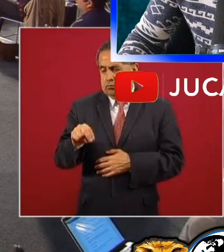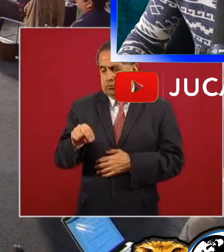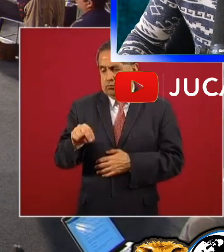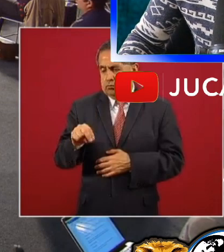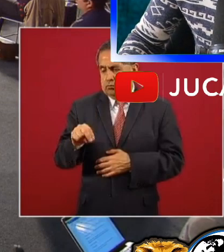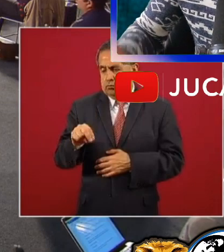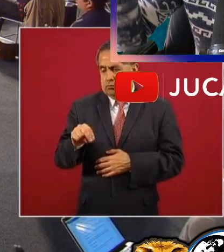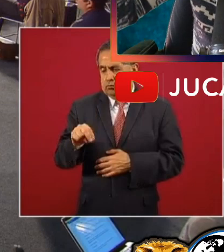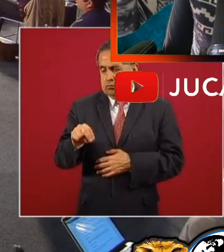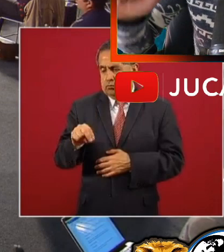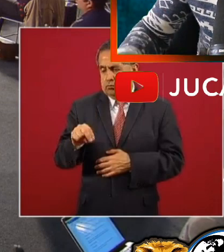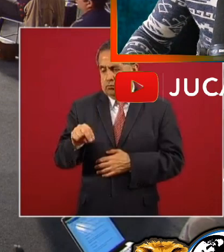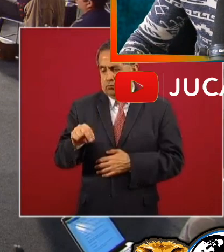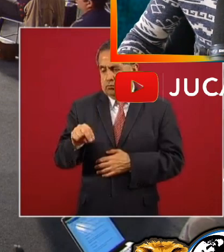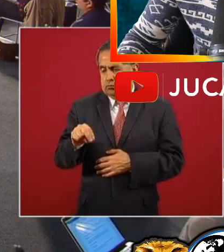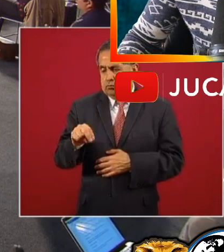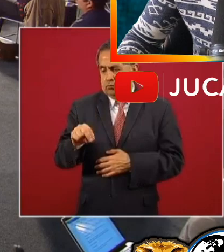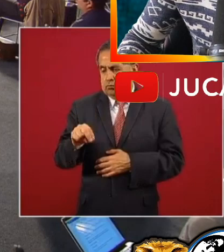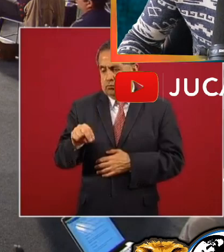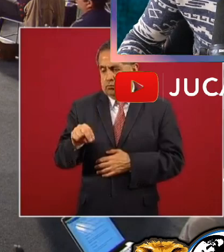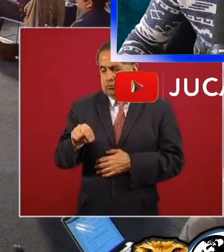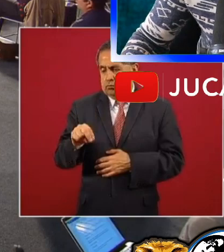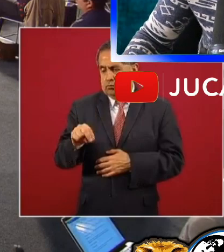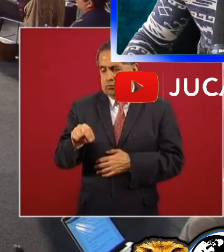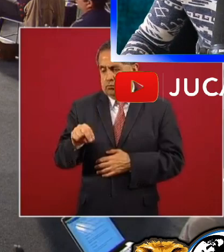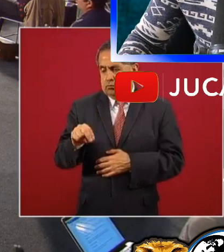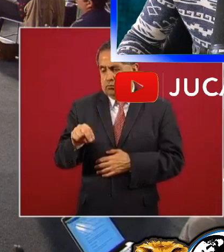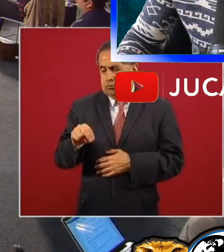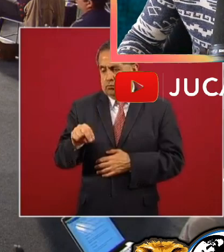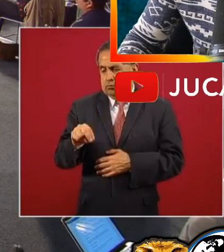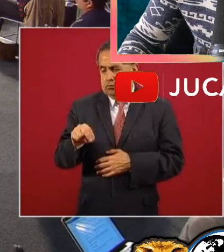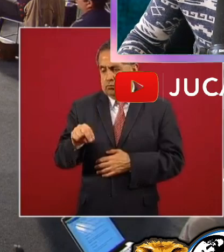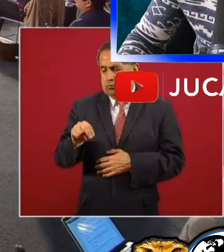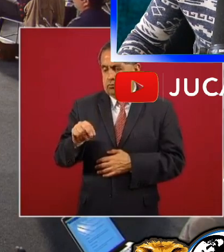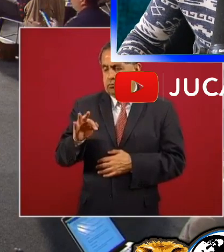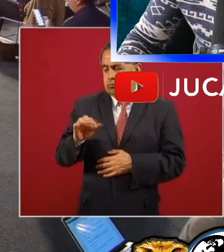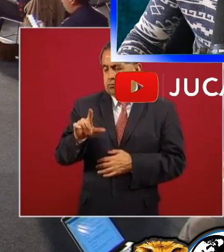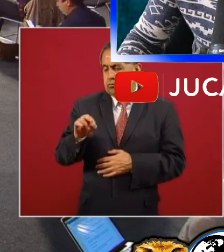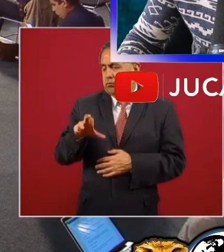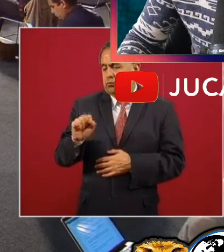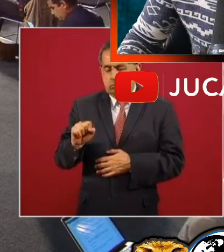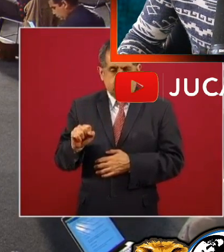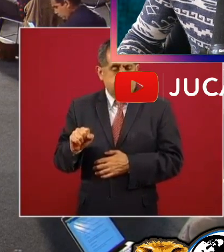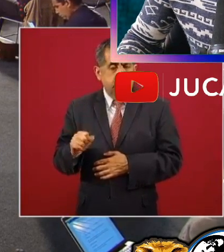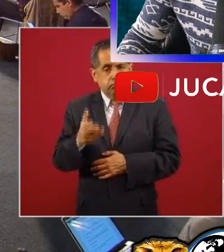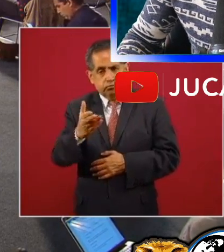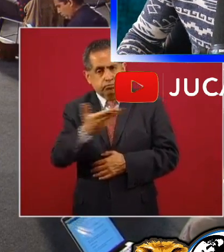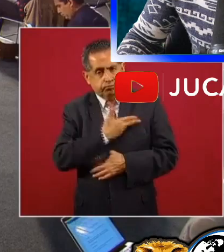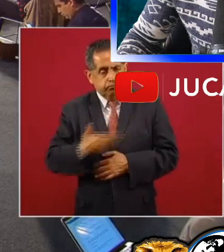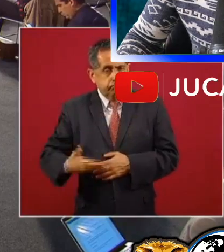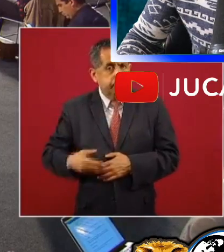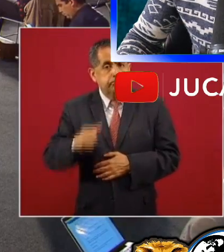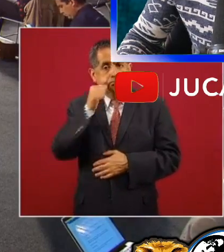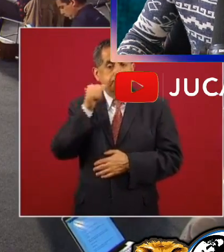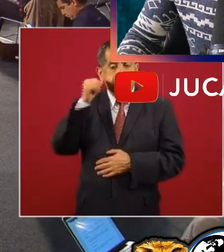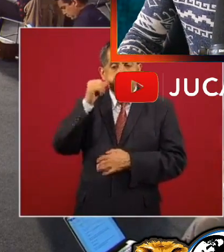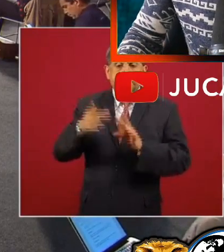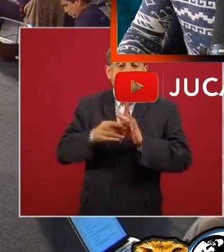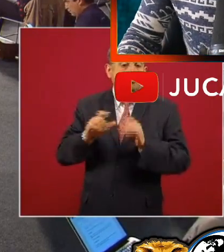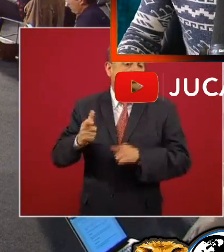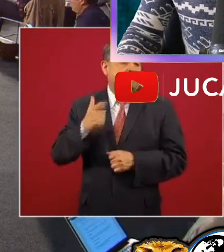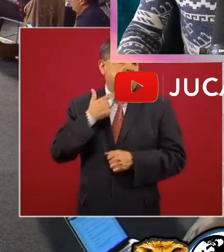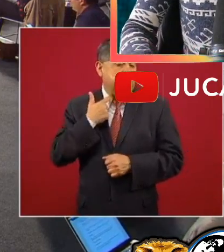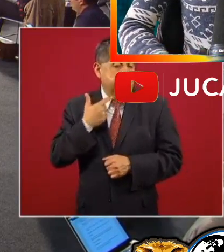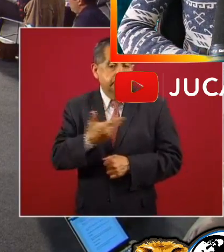García Luna, secretario de Calderón, están vinculados también a Calderón. Presidente, el día de ayer el